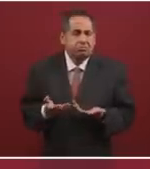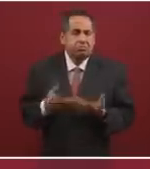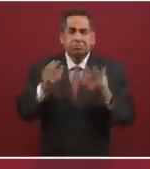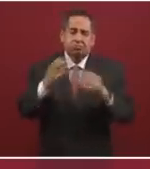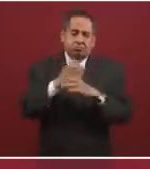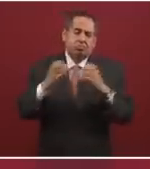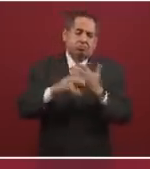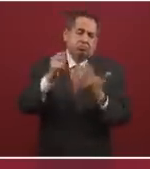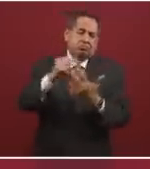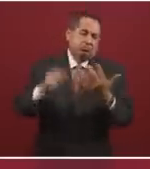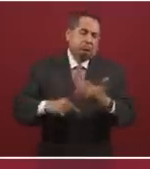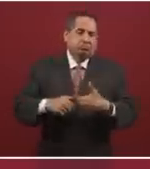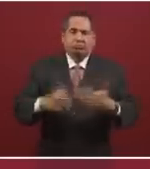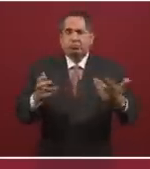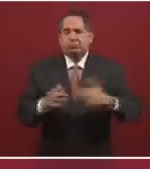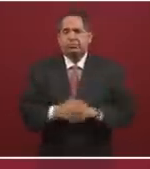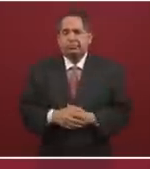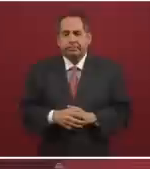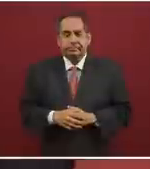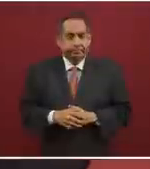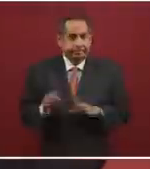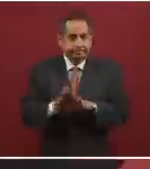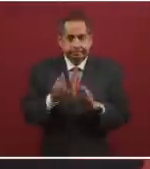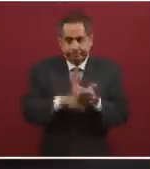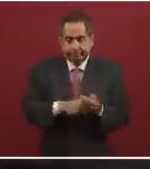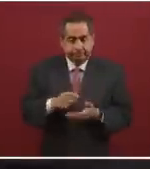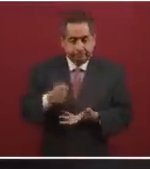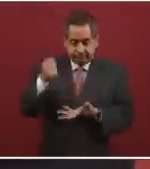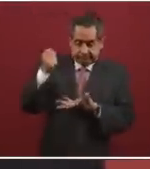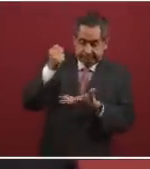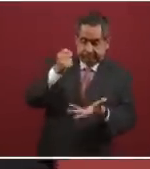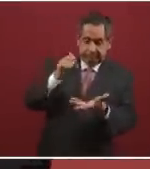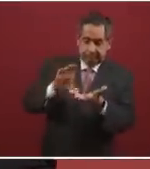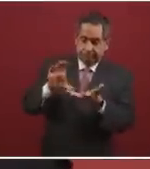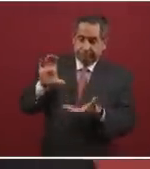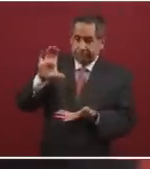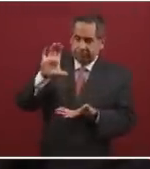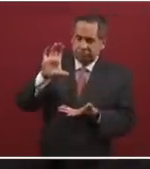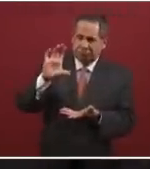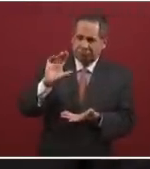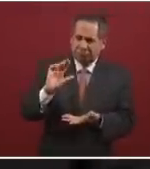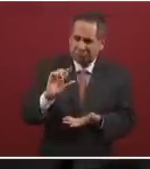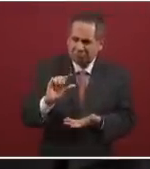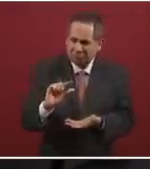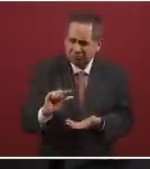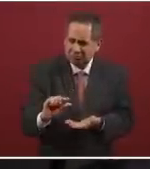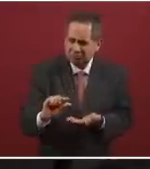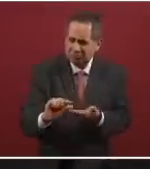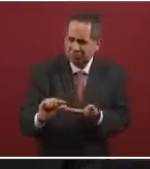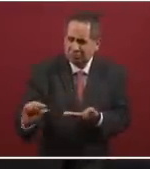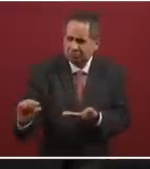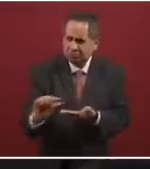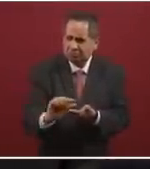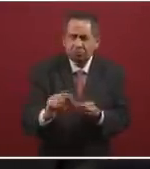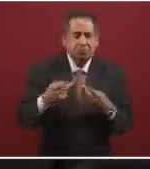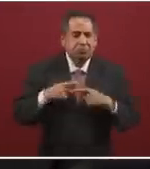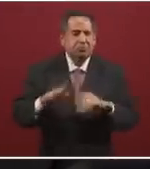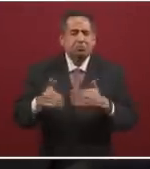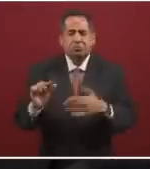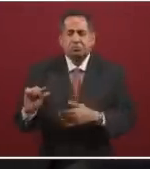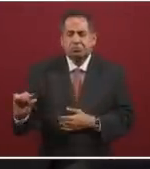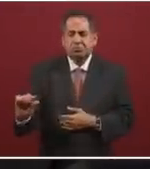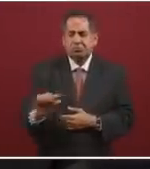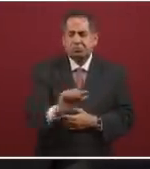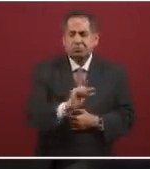Entonces, ¿cuánto le llegaba del presupuesto a la gente? Muy poquito.